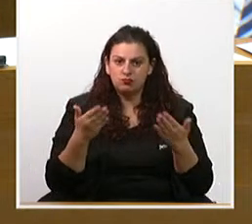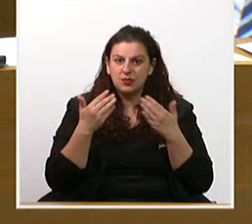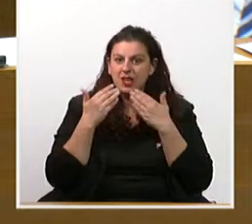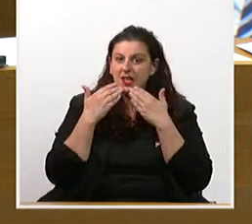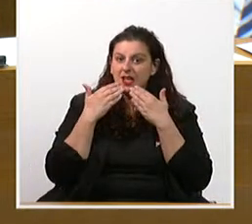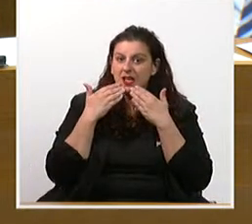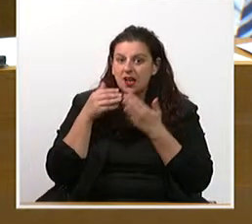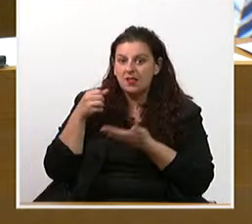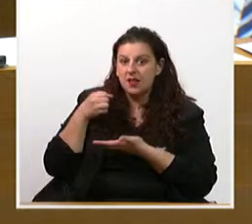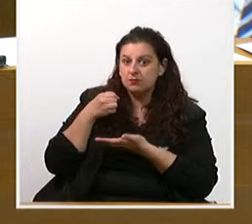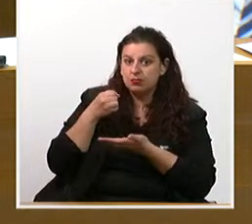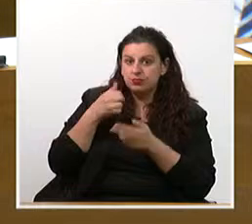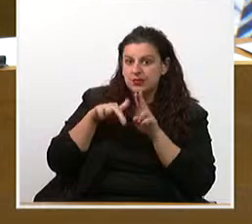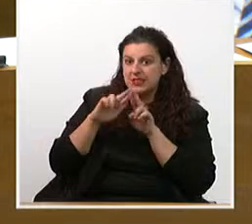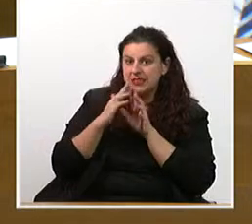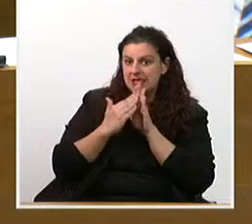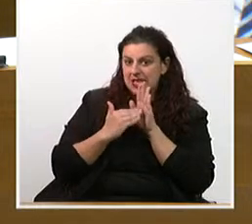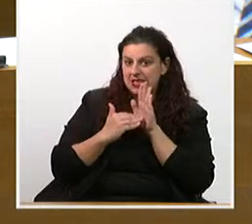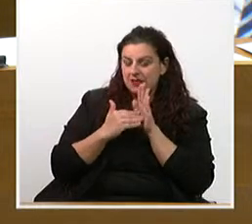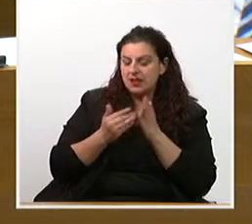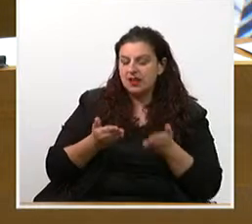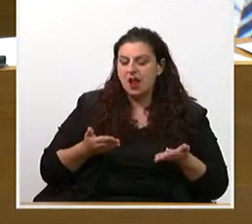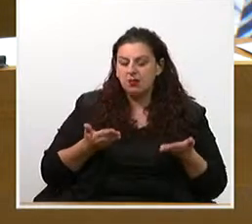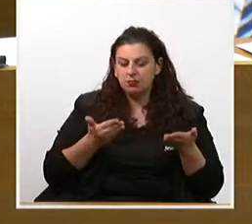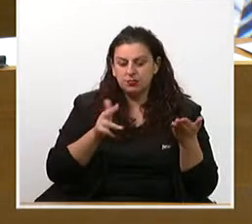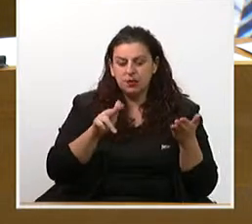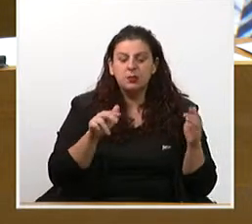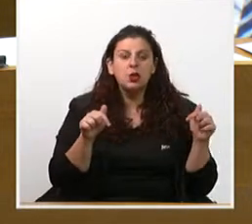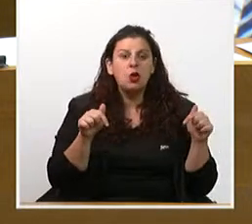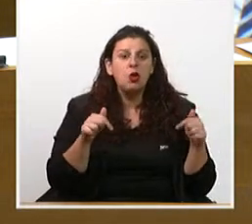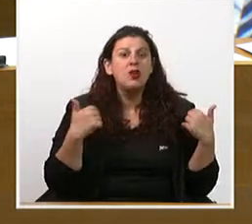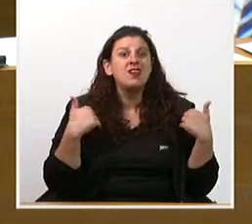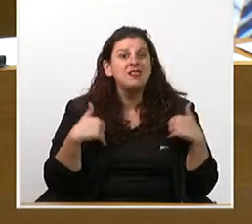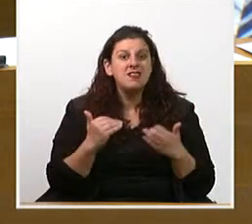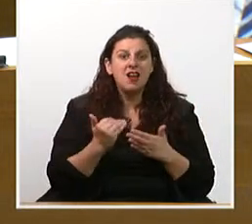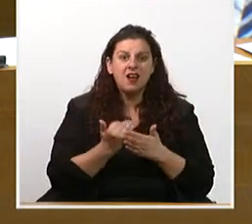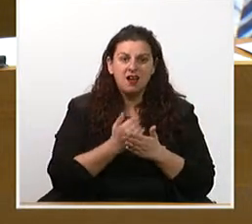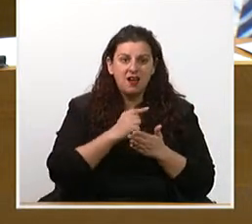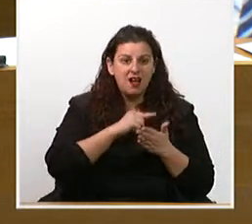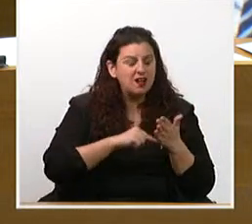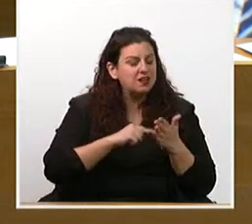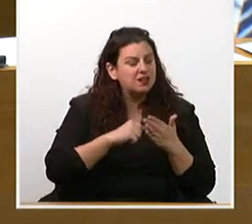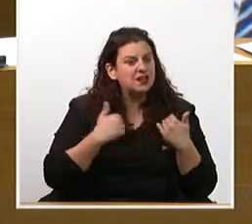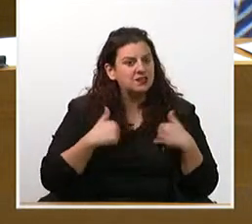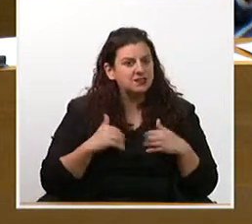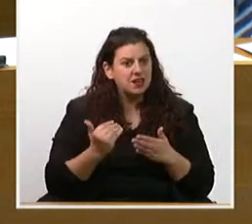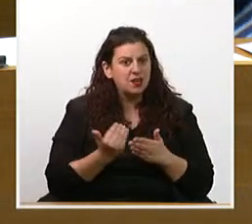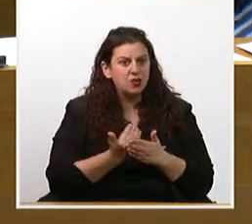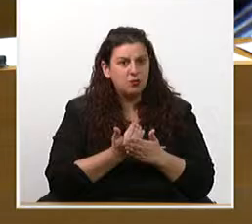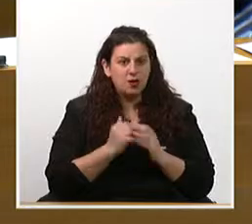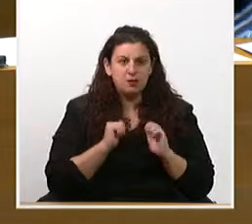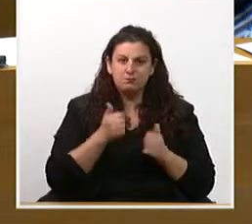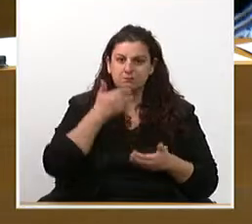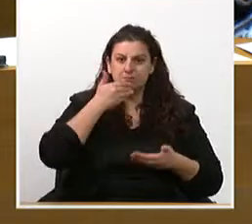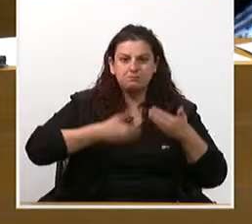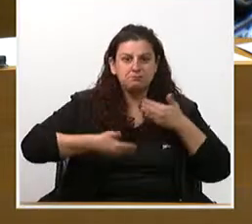ayudas que la chenar itad ha puesto a su disposición las que hoy ya están cobrando los alquileres que ya van a poder empezar a